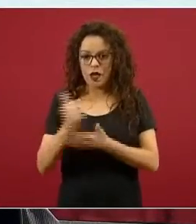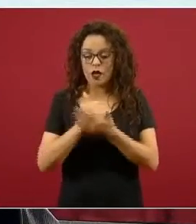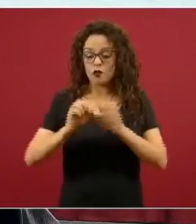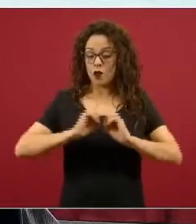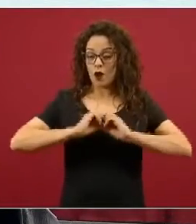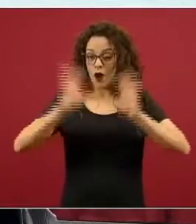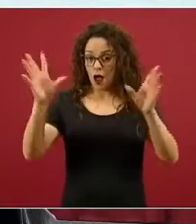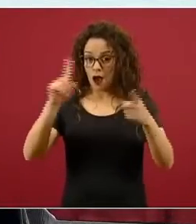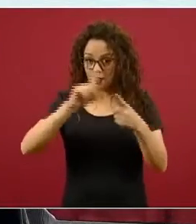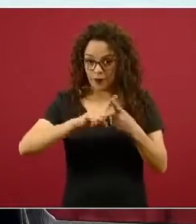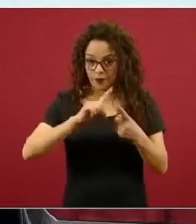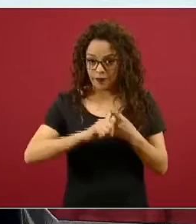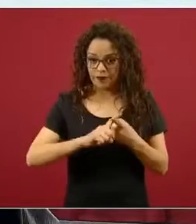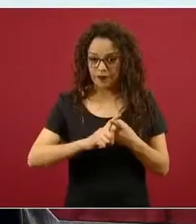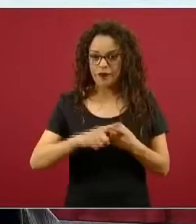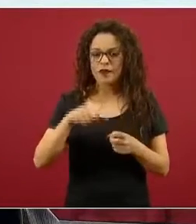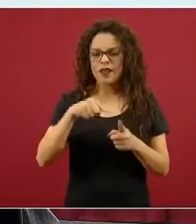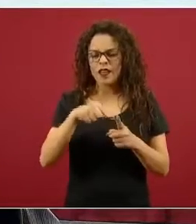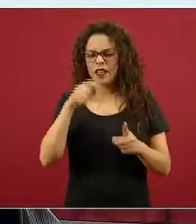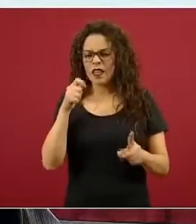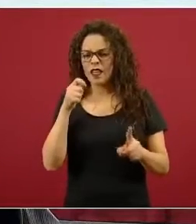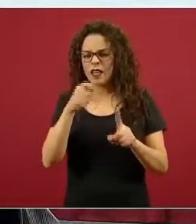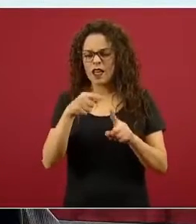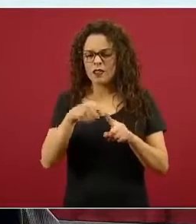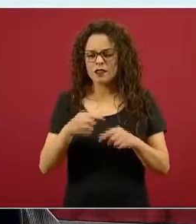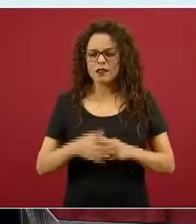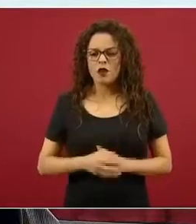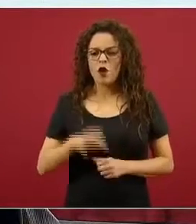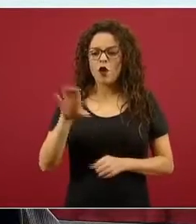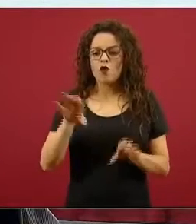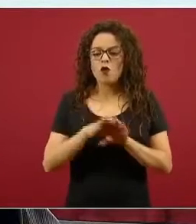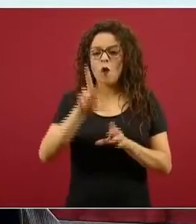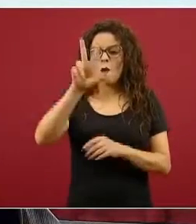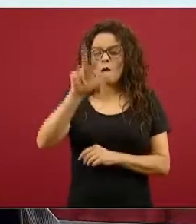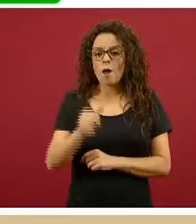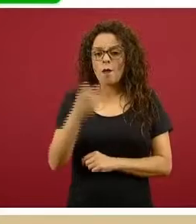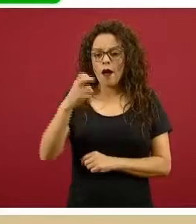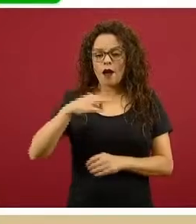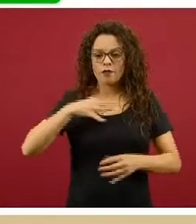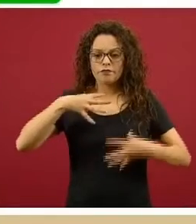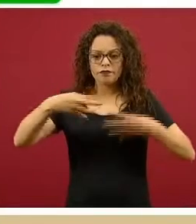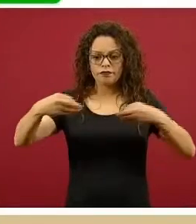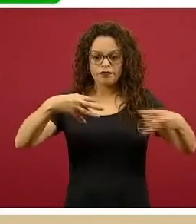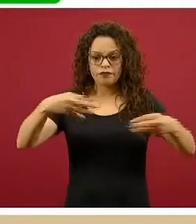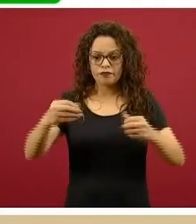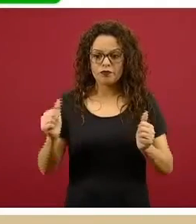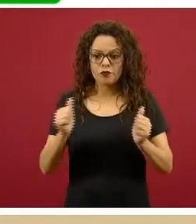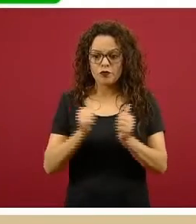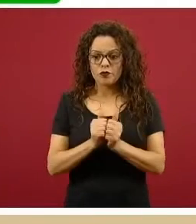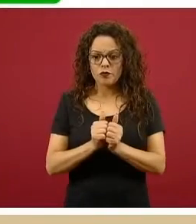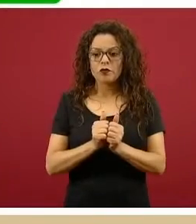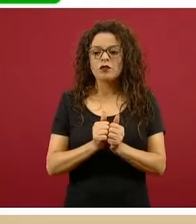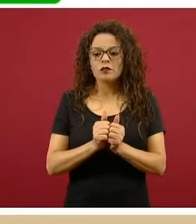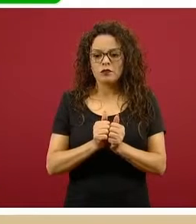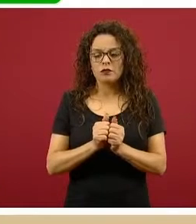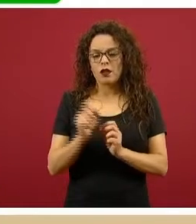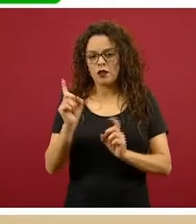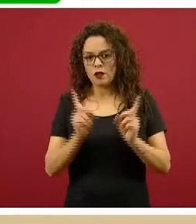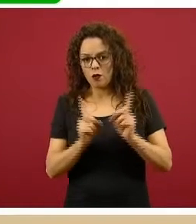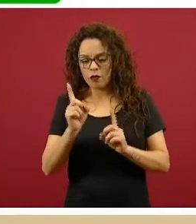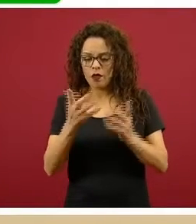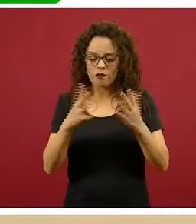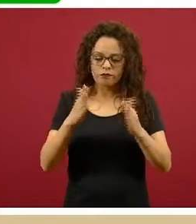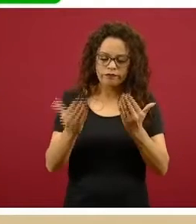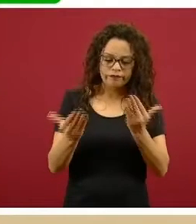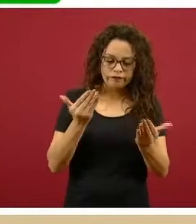que está mostrando el curso de la epidemia en esta estimación de casos por COVID.